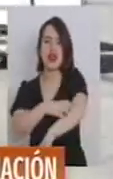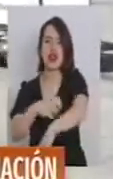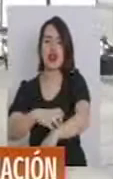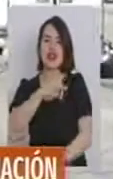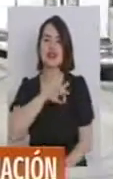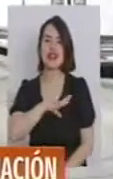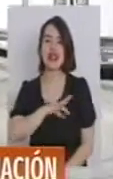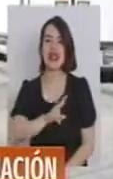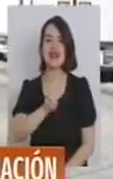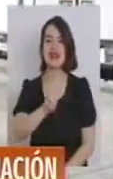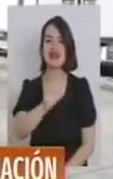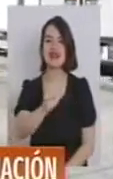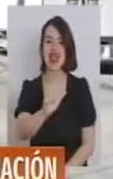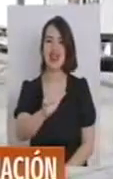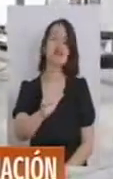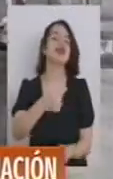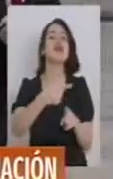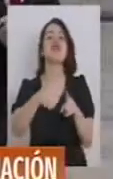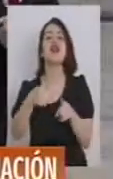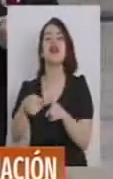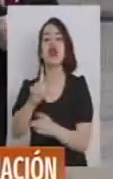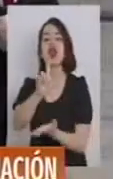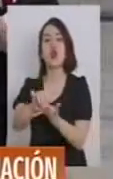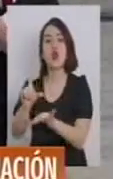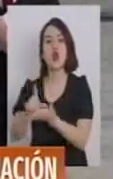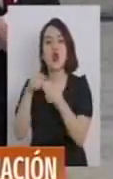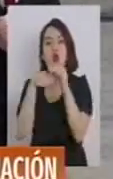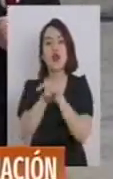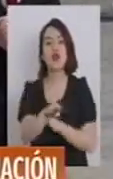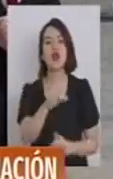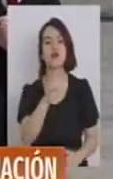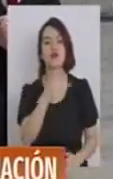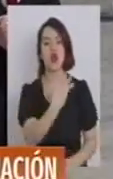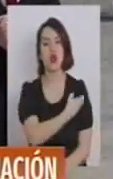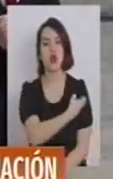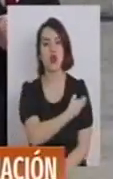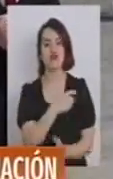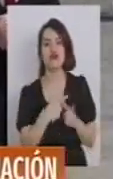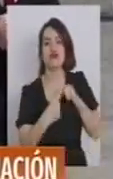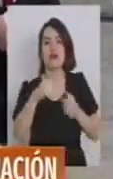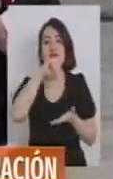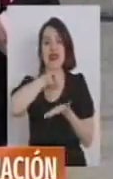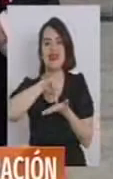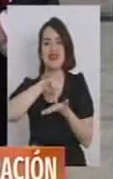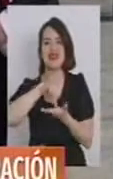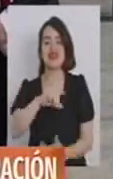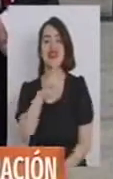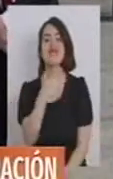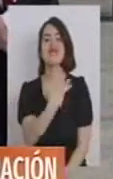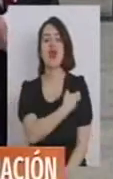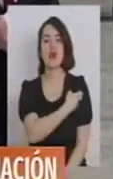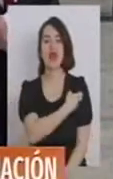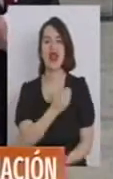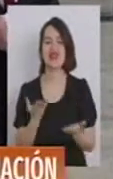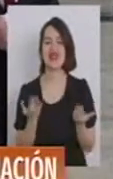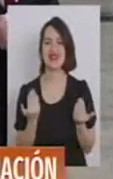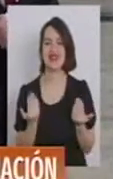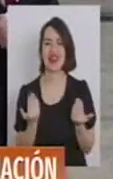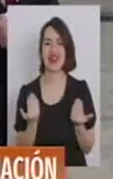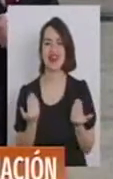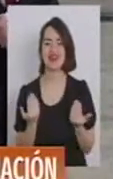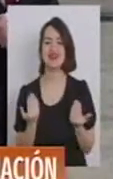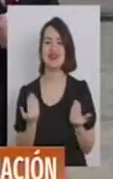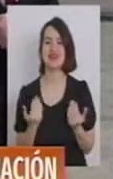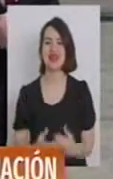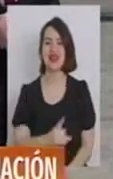los 26 depósitos de vacuna que tenemos a lo largo y ancho de nuestro país, las vacunas necesarias